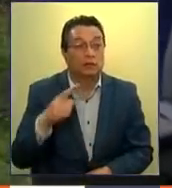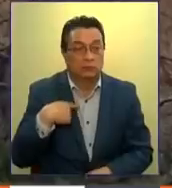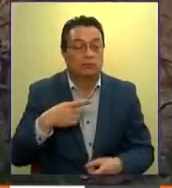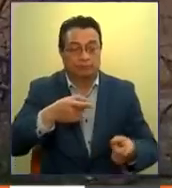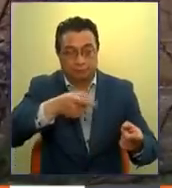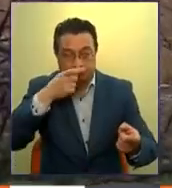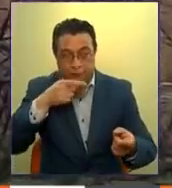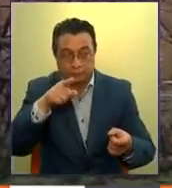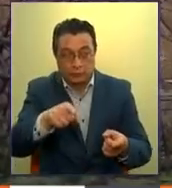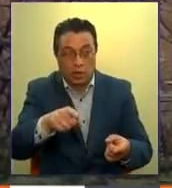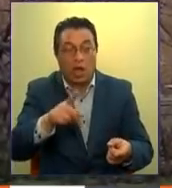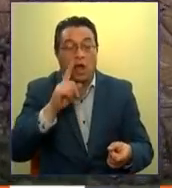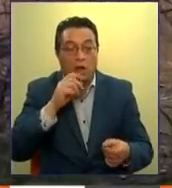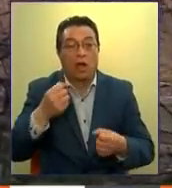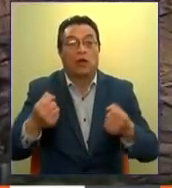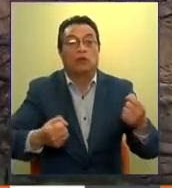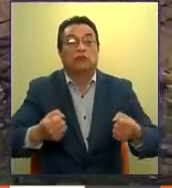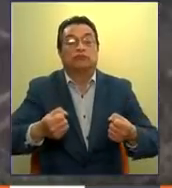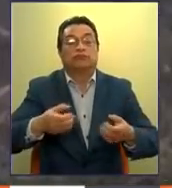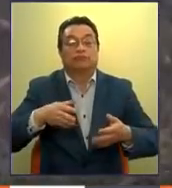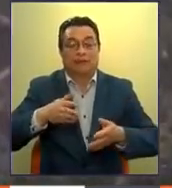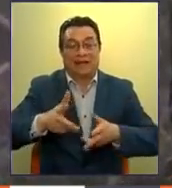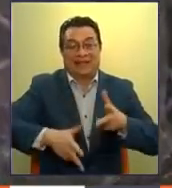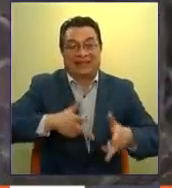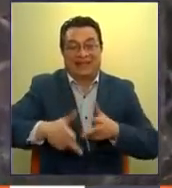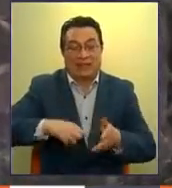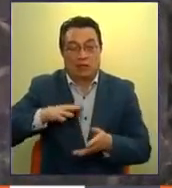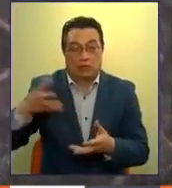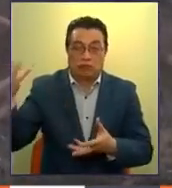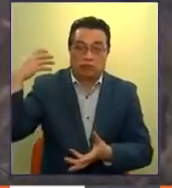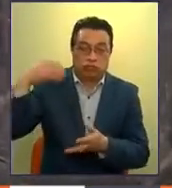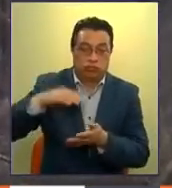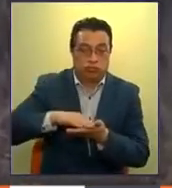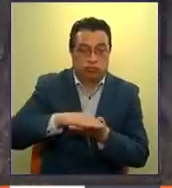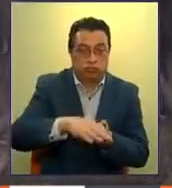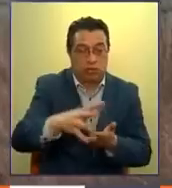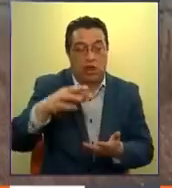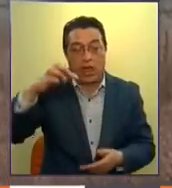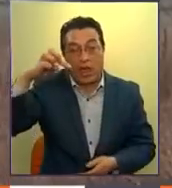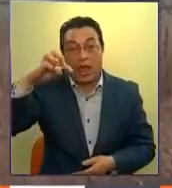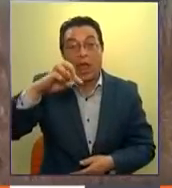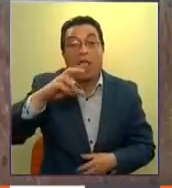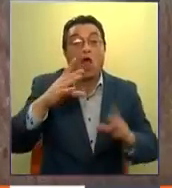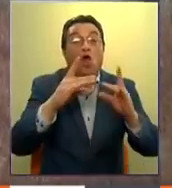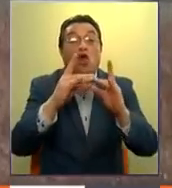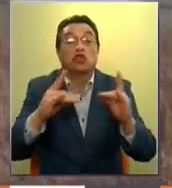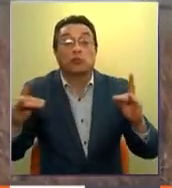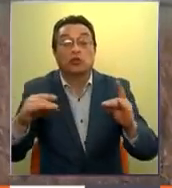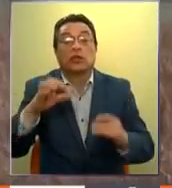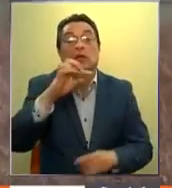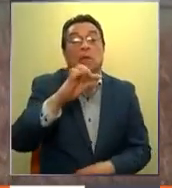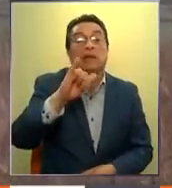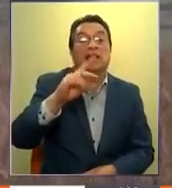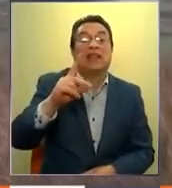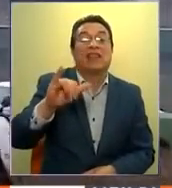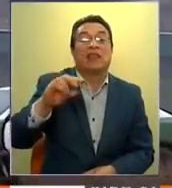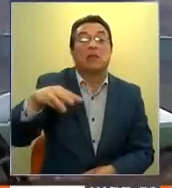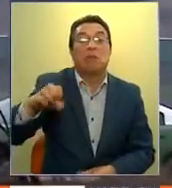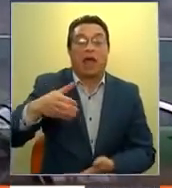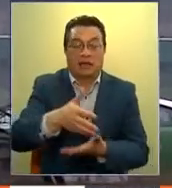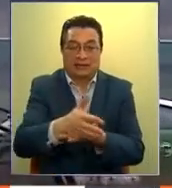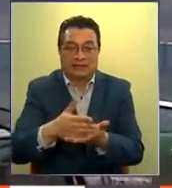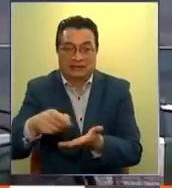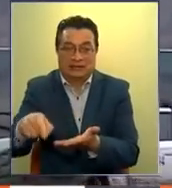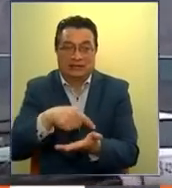fuego generó el descarrilamiento de un tren de carga entre Pidima y Collipulli, y de inmediato se desplegaron carabineros y hasta